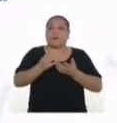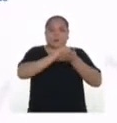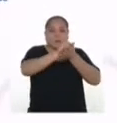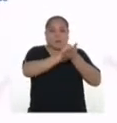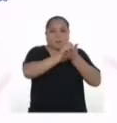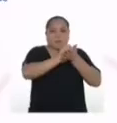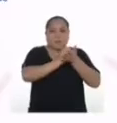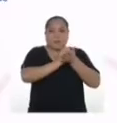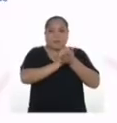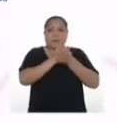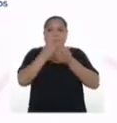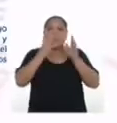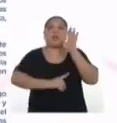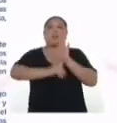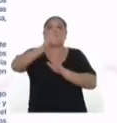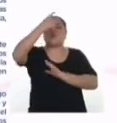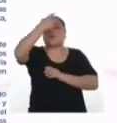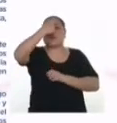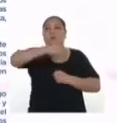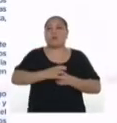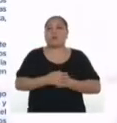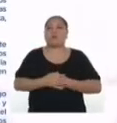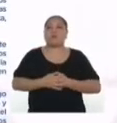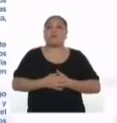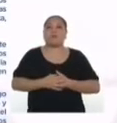el desarrollo humano.